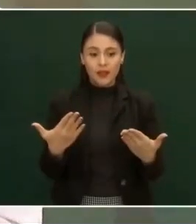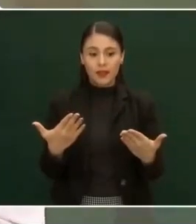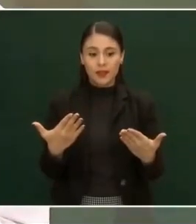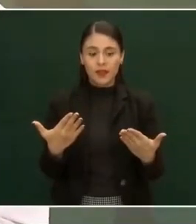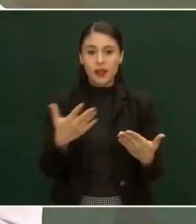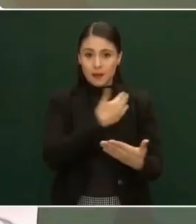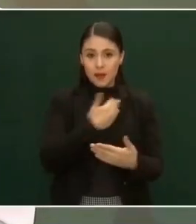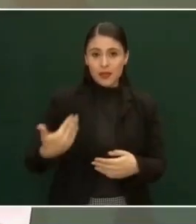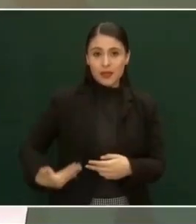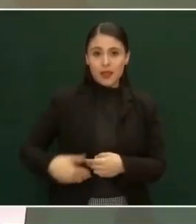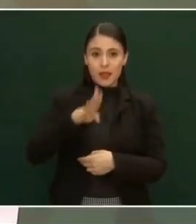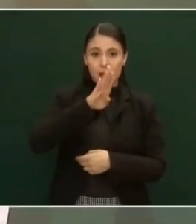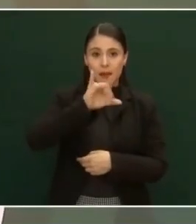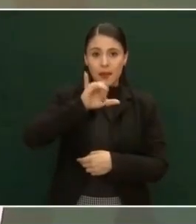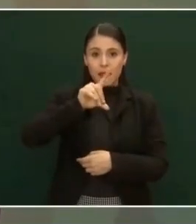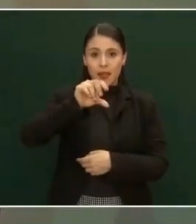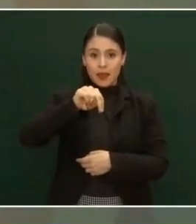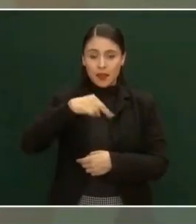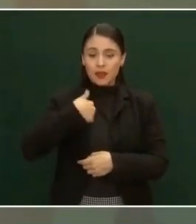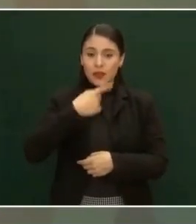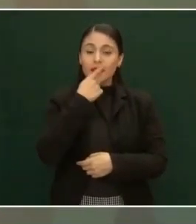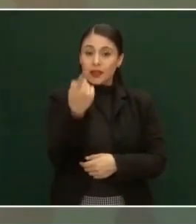al presidente baile